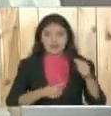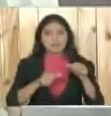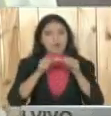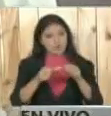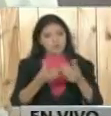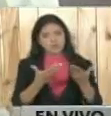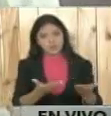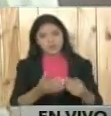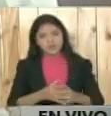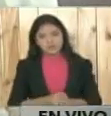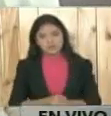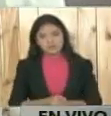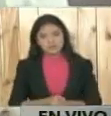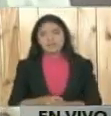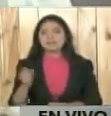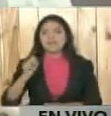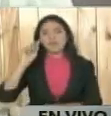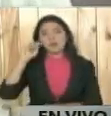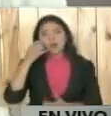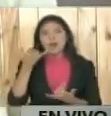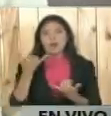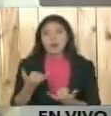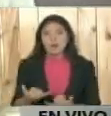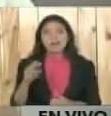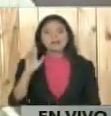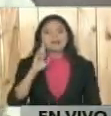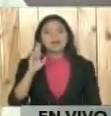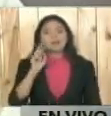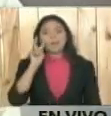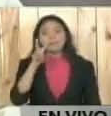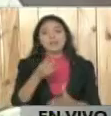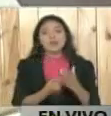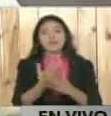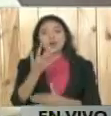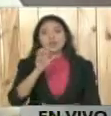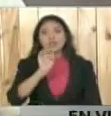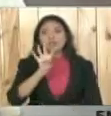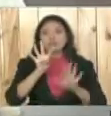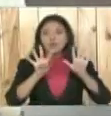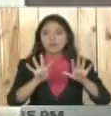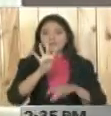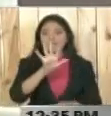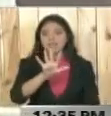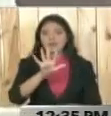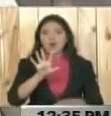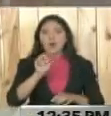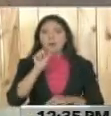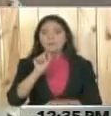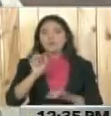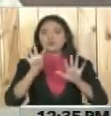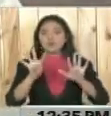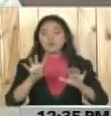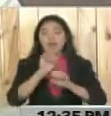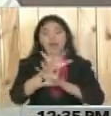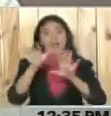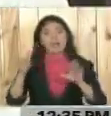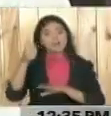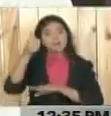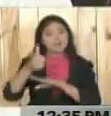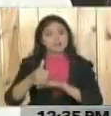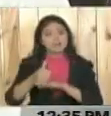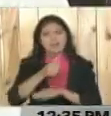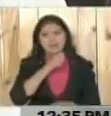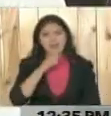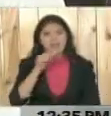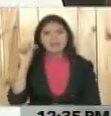Javier. Sí, señor, vamos a recordar que estamos en vivo y directo por Radio Miraflores 95.9 FM. Por supuesto, su hermana mayor, nada más y nada menos